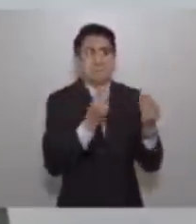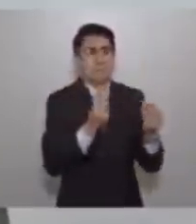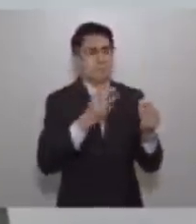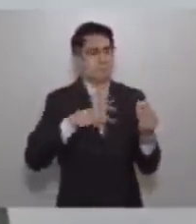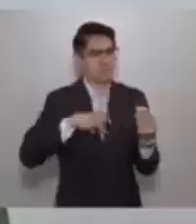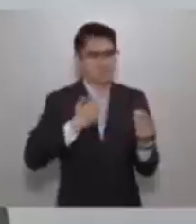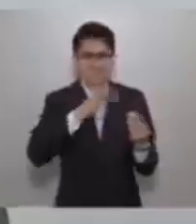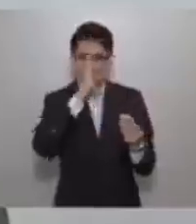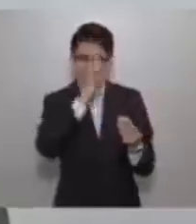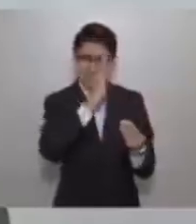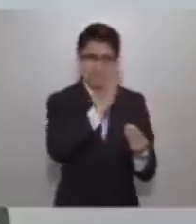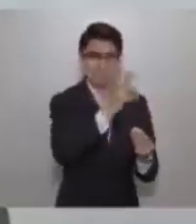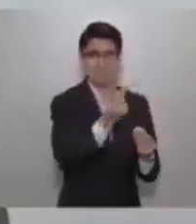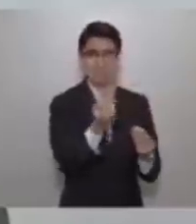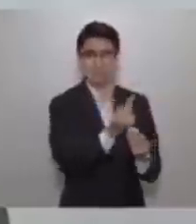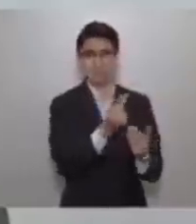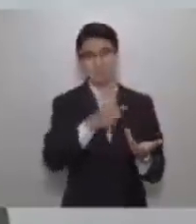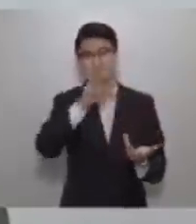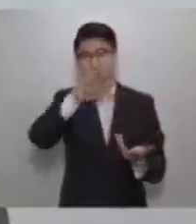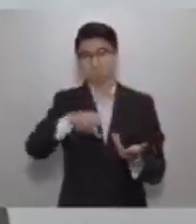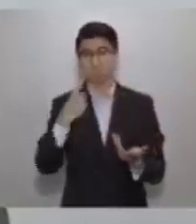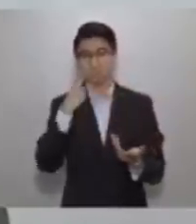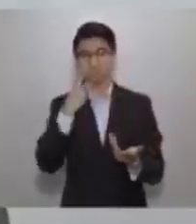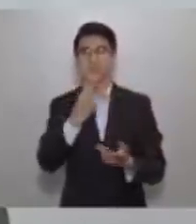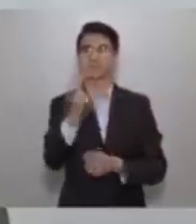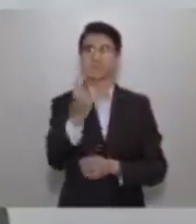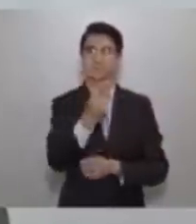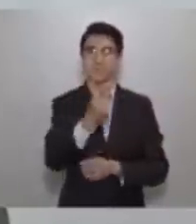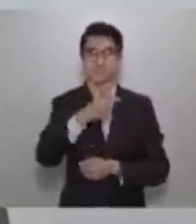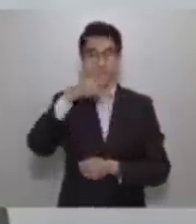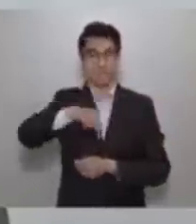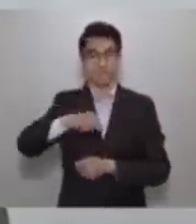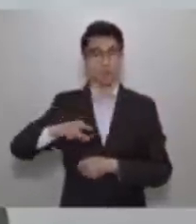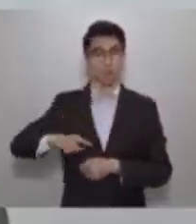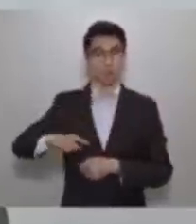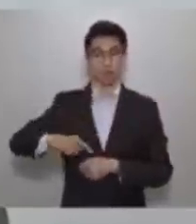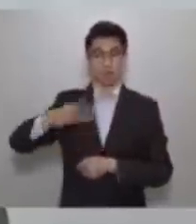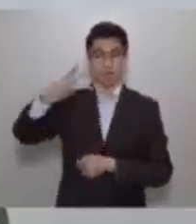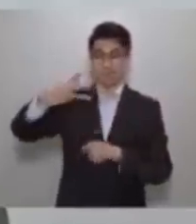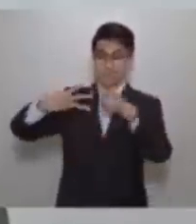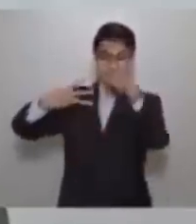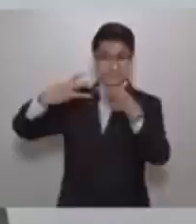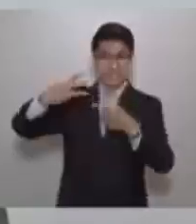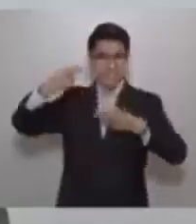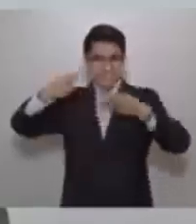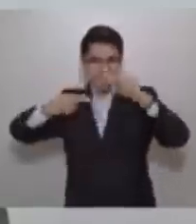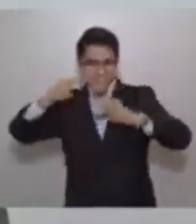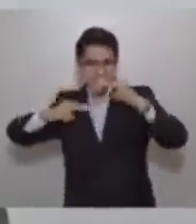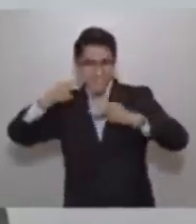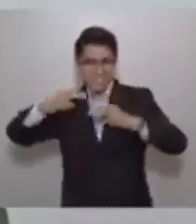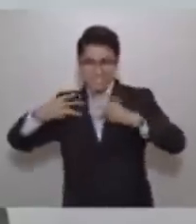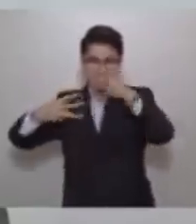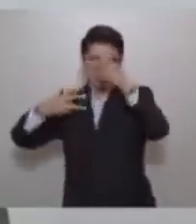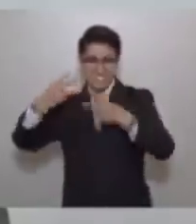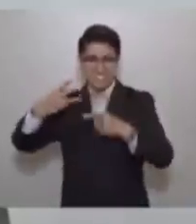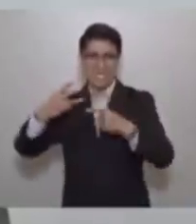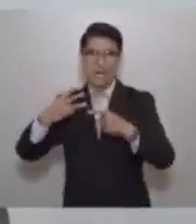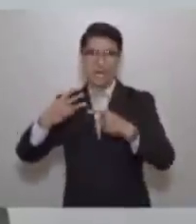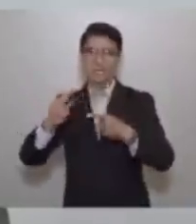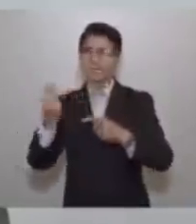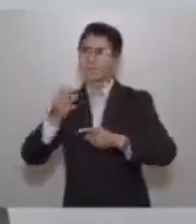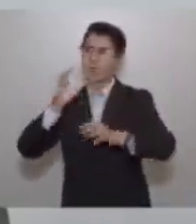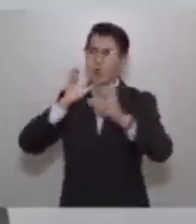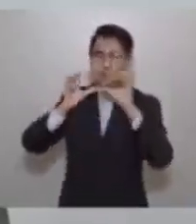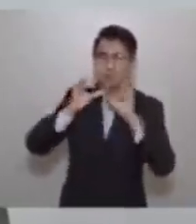trabajando, fortaleciendo, ¿sí? Y coordinando con los tres ámbitos de gobierno para poder entregar, ¿sí?, una seguridad y garantizar